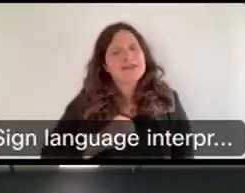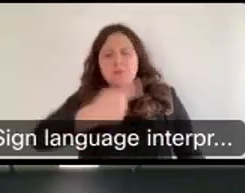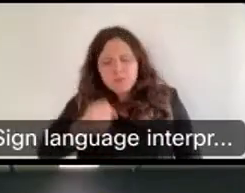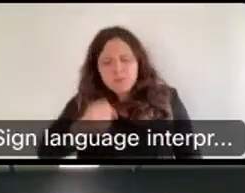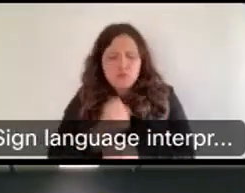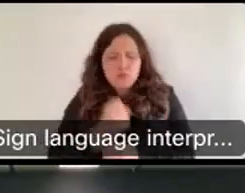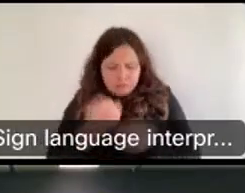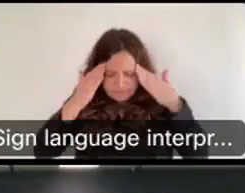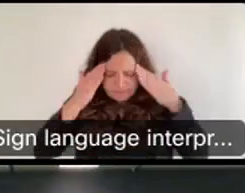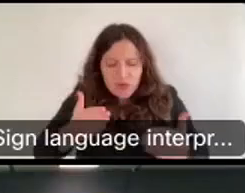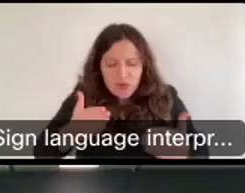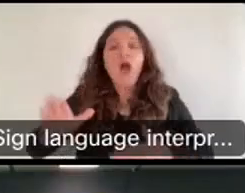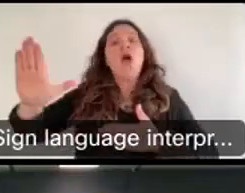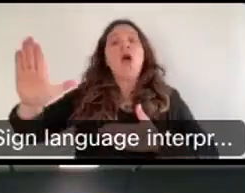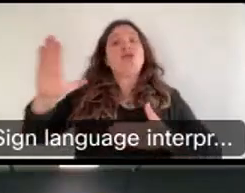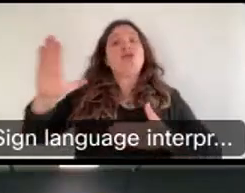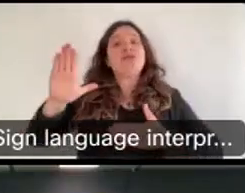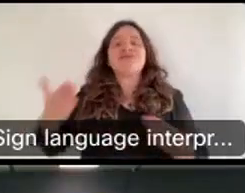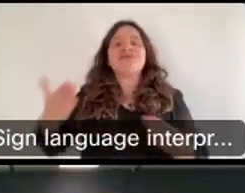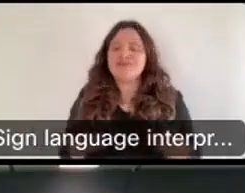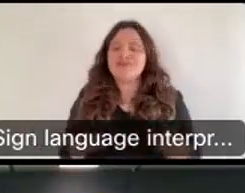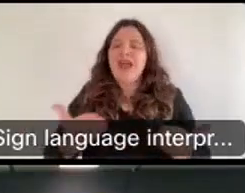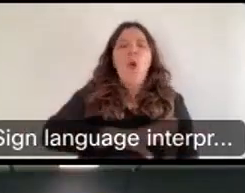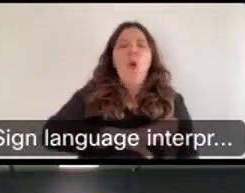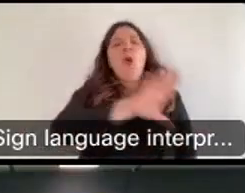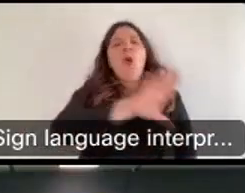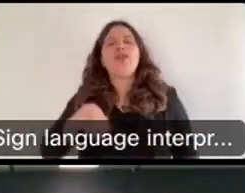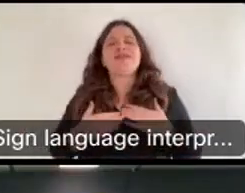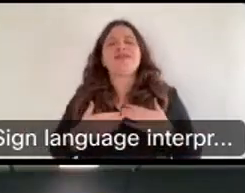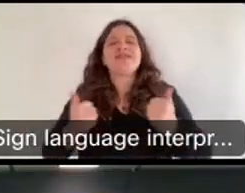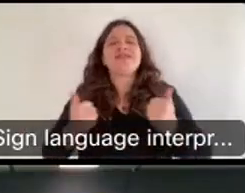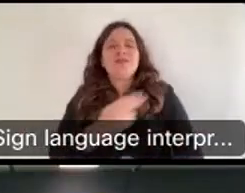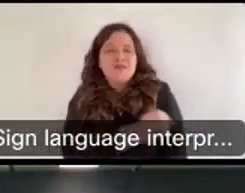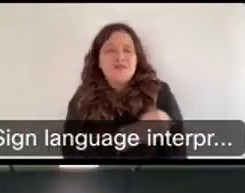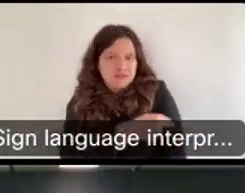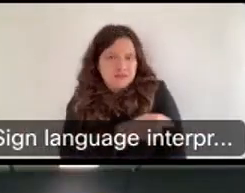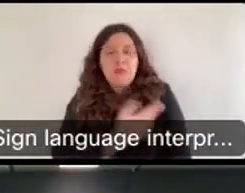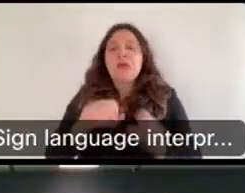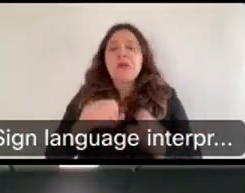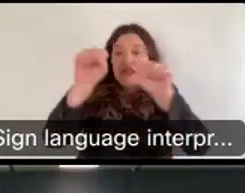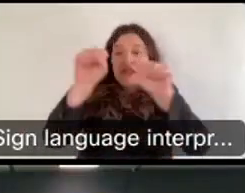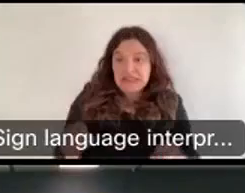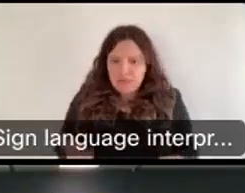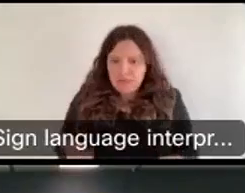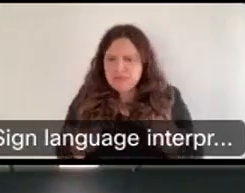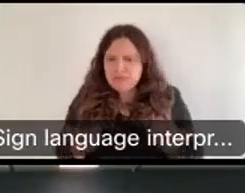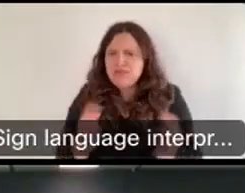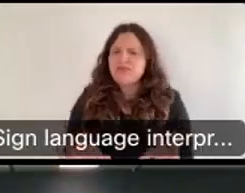sus compromisos con la salud universal, no solo a través de la consolidación de sistemas de salud universales,